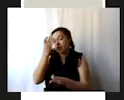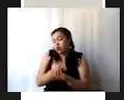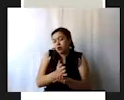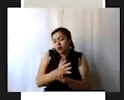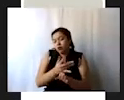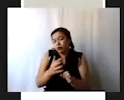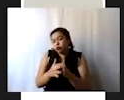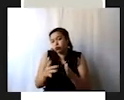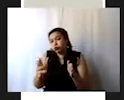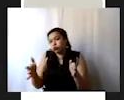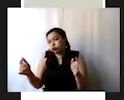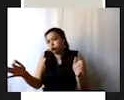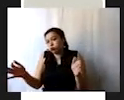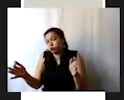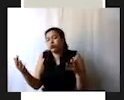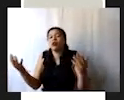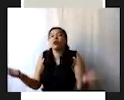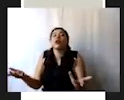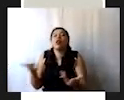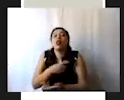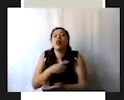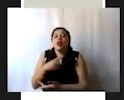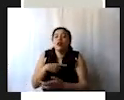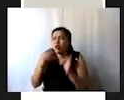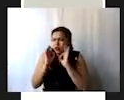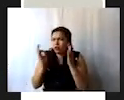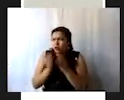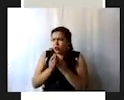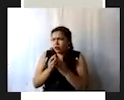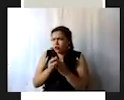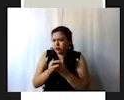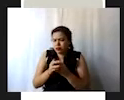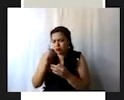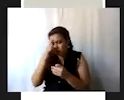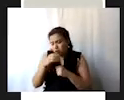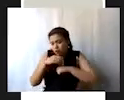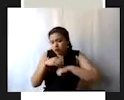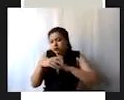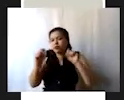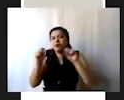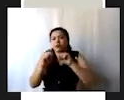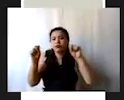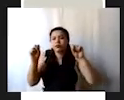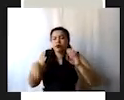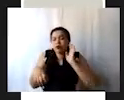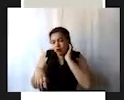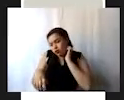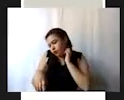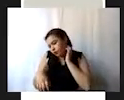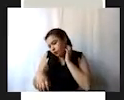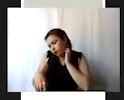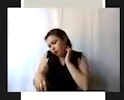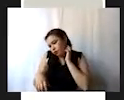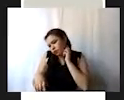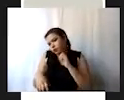del milenio, pues es encontrar la forma de ir estructurando un sistema que funcione más o